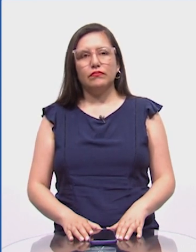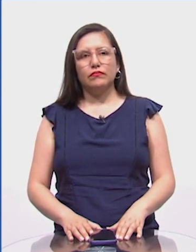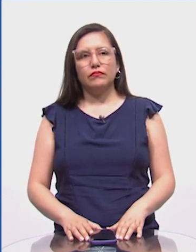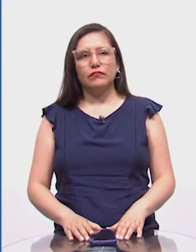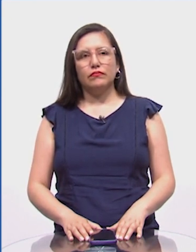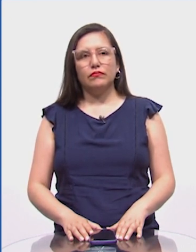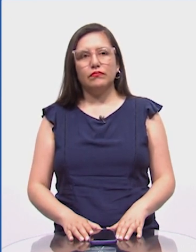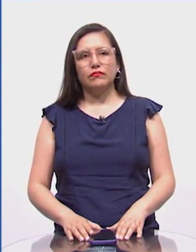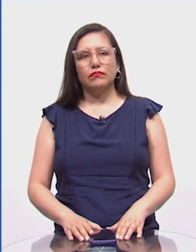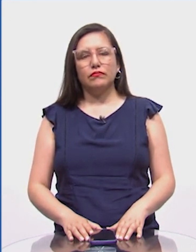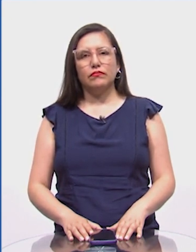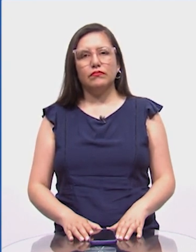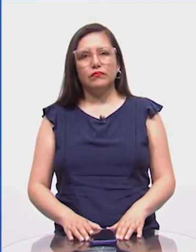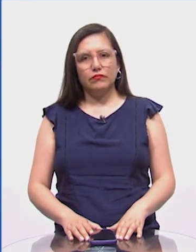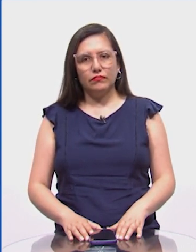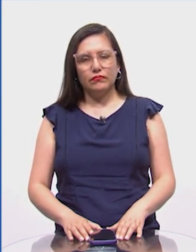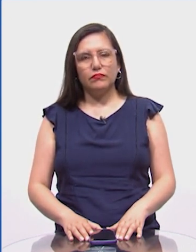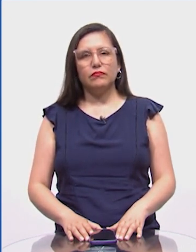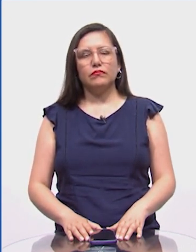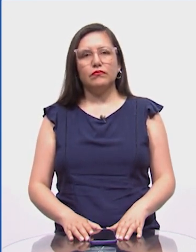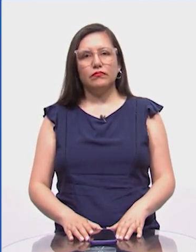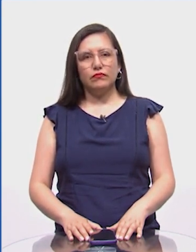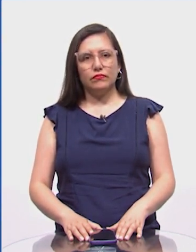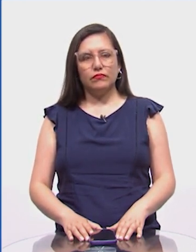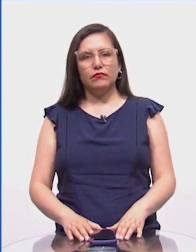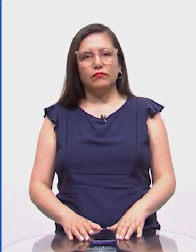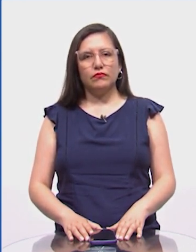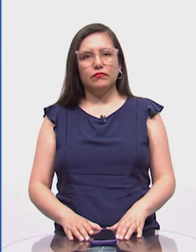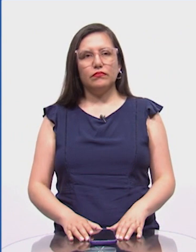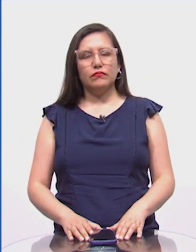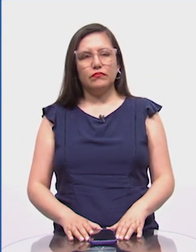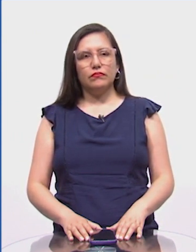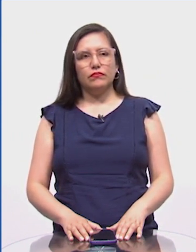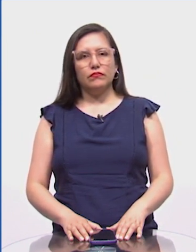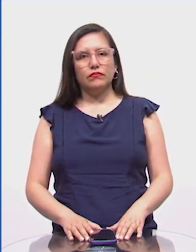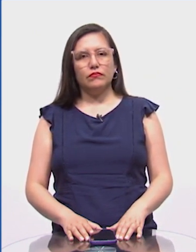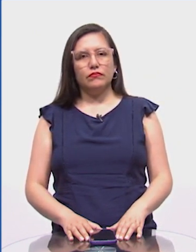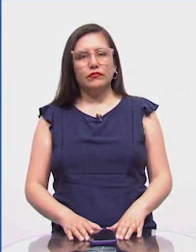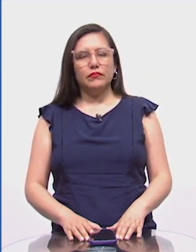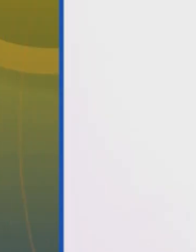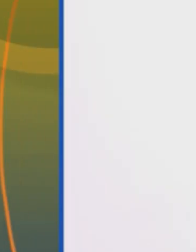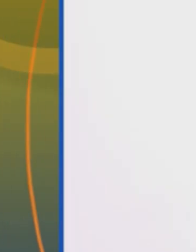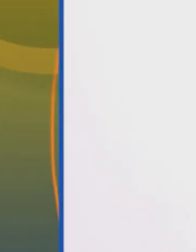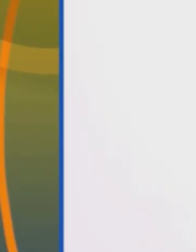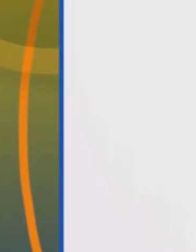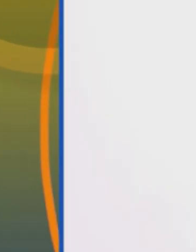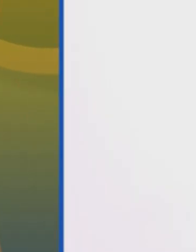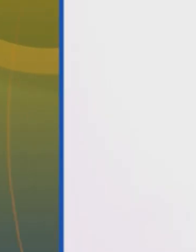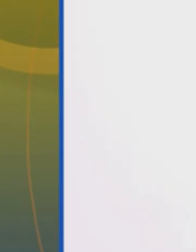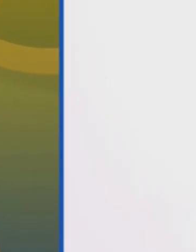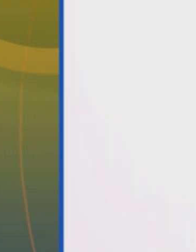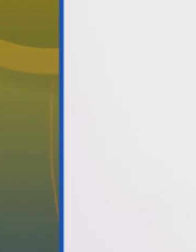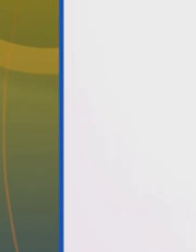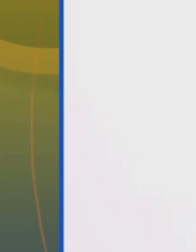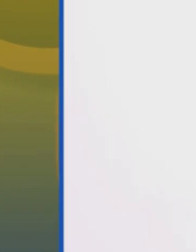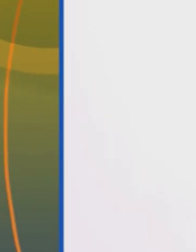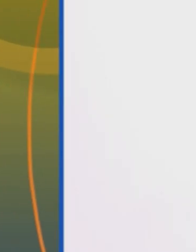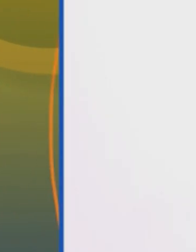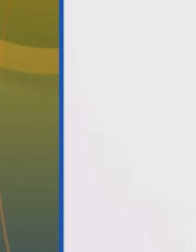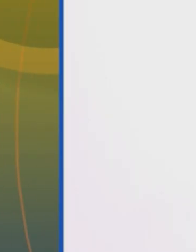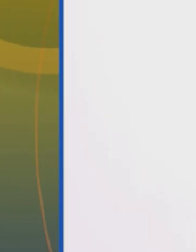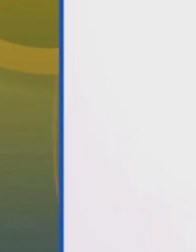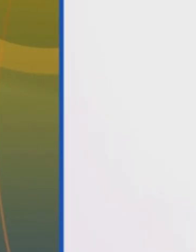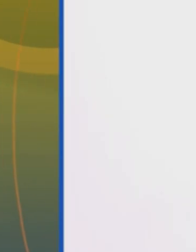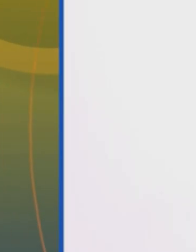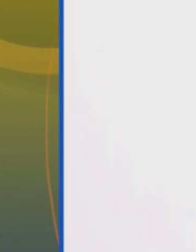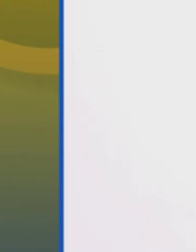tenido problemas con la floración, es decir, con el crecimiento, y eso ha afectado sin duda, ¿no? Economista Francisco Huerta, muchas gracias por estar